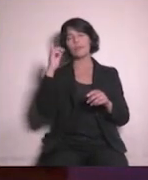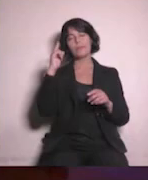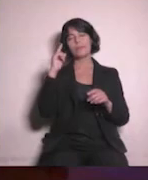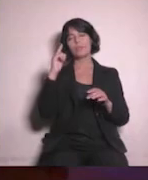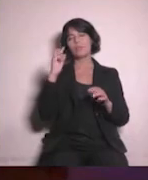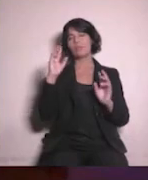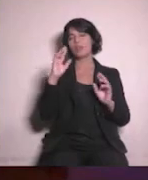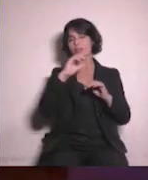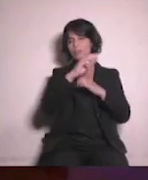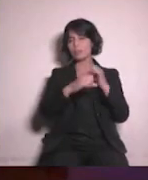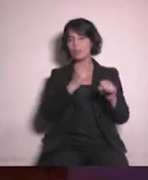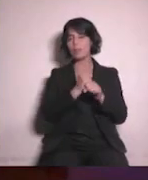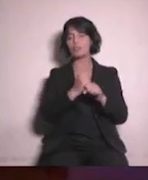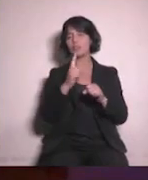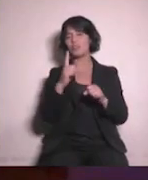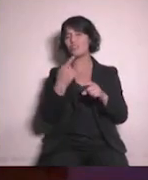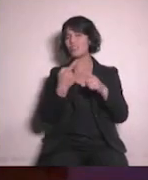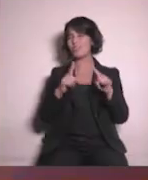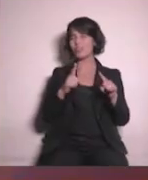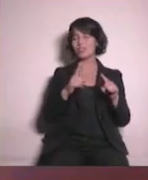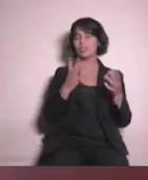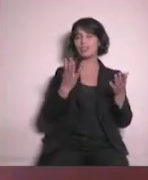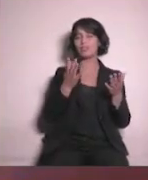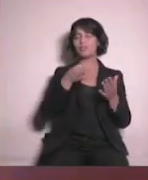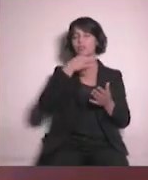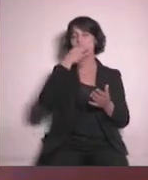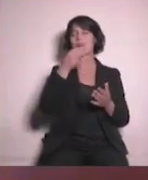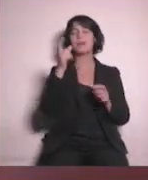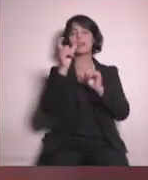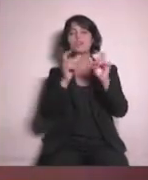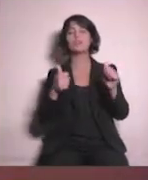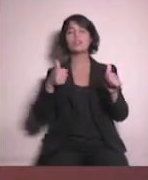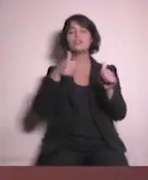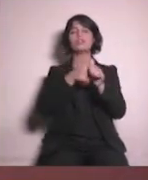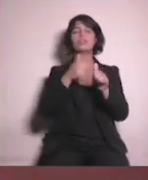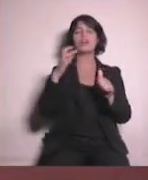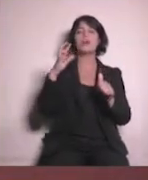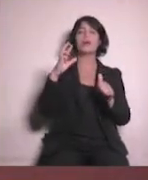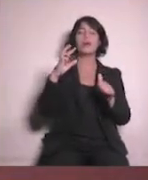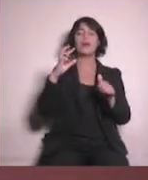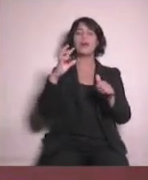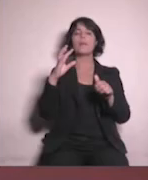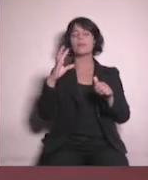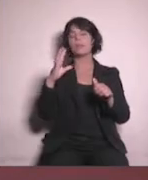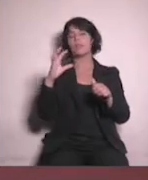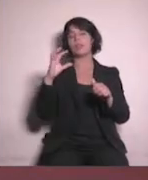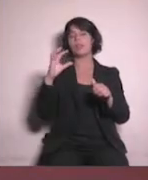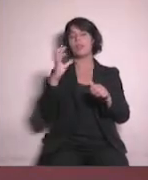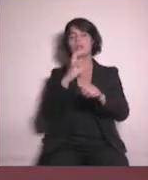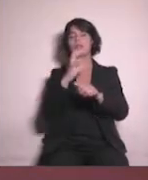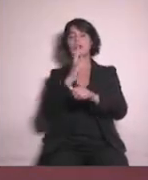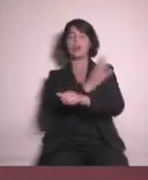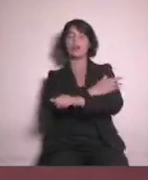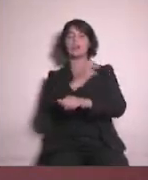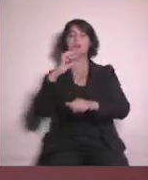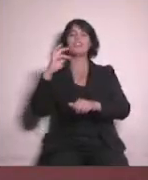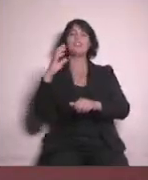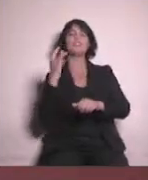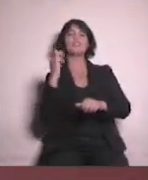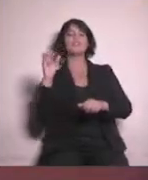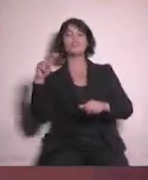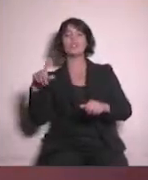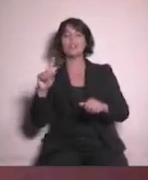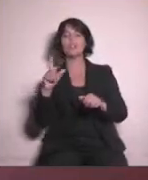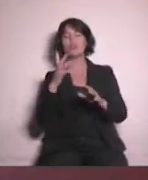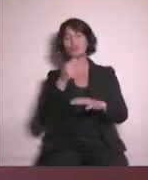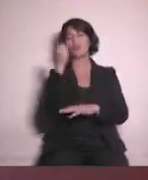tan diferenciadas dependiendo de la recomendación, para que los asesores previsionales no tengan un incentivo perverso a recomendar una